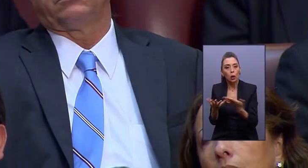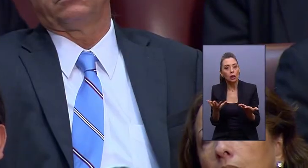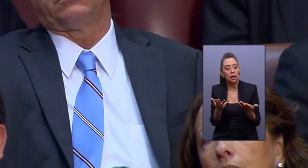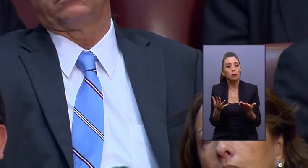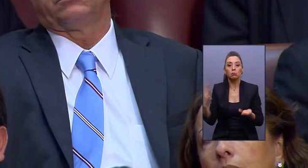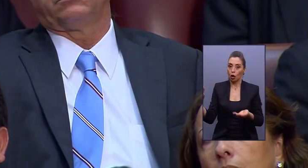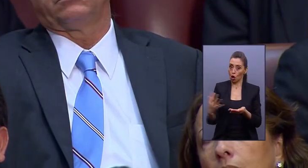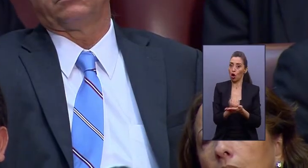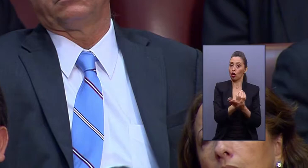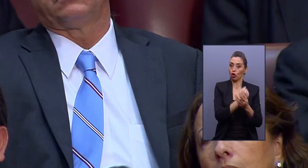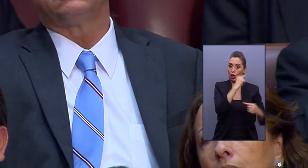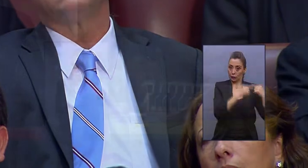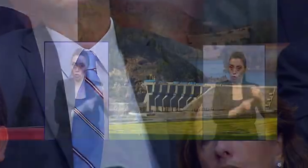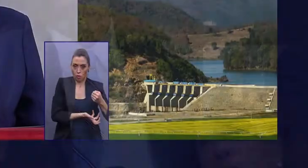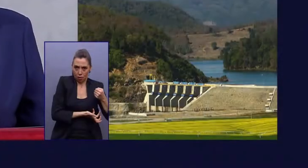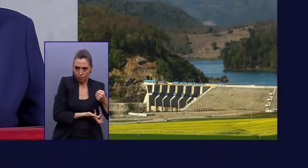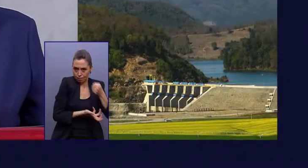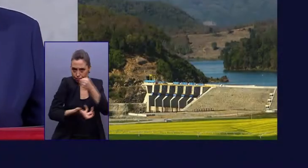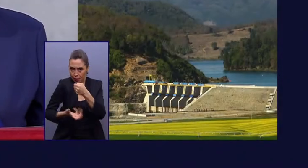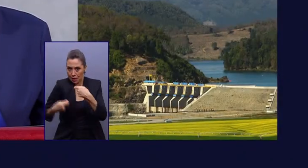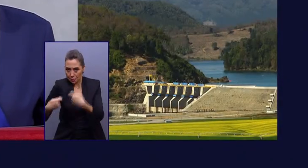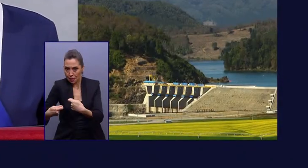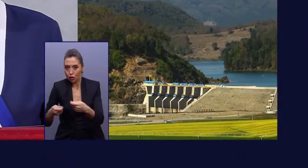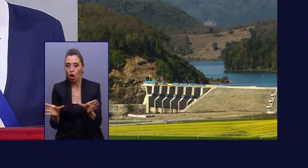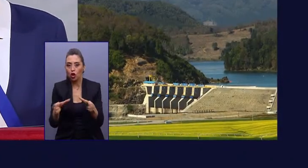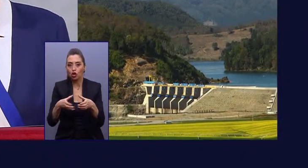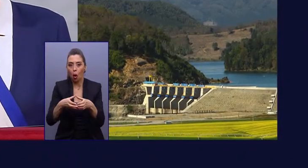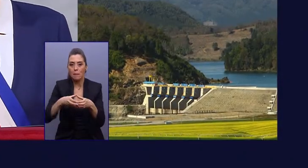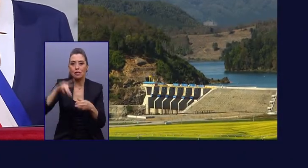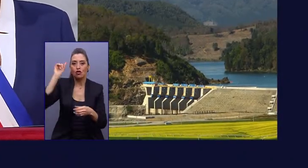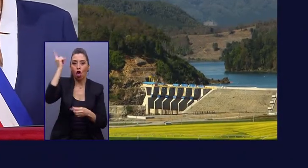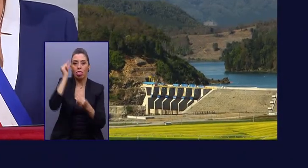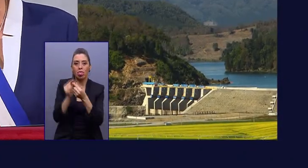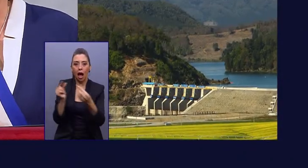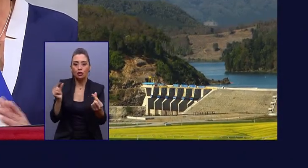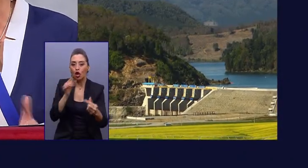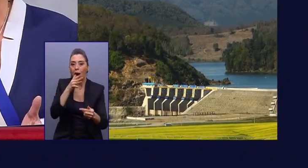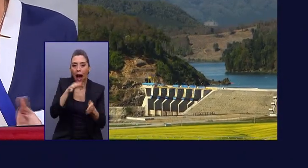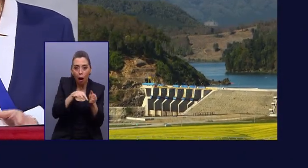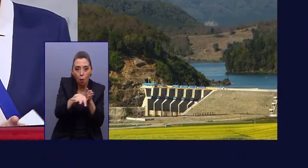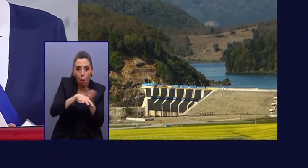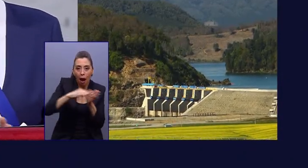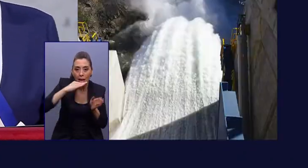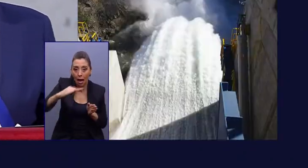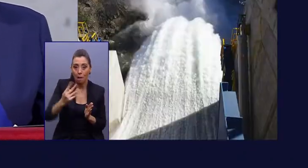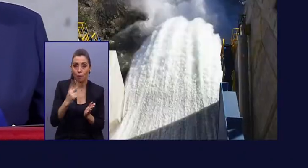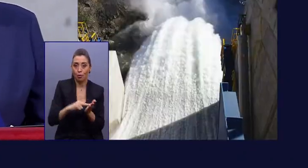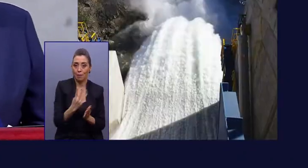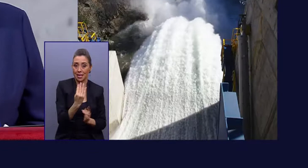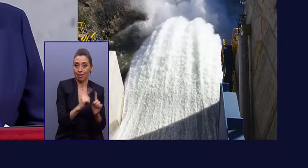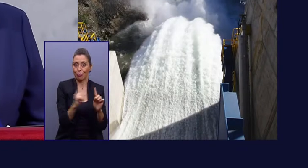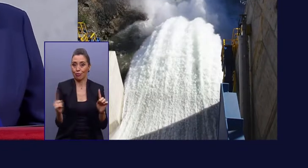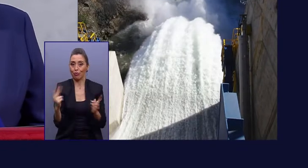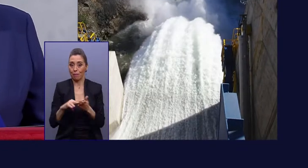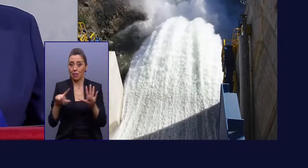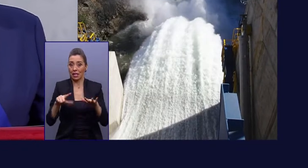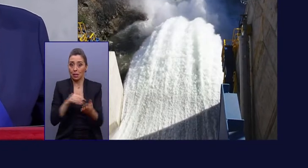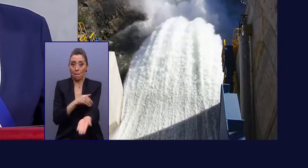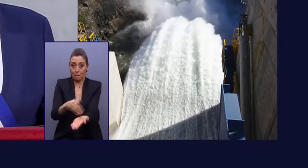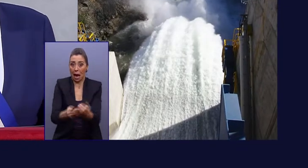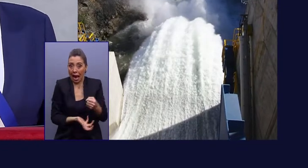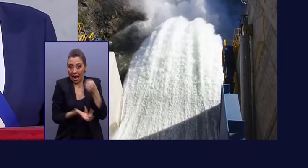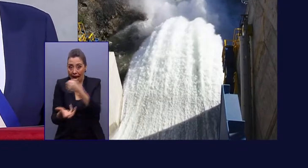logrado cifras históricas de inversión por parte de la Comisión Nacional de Riego entre 2014 y 2017. Y gracias a esto ya